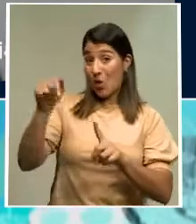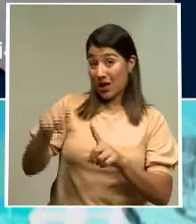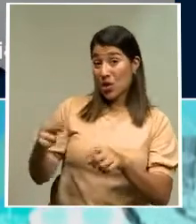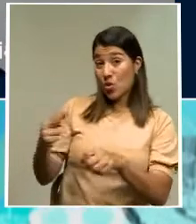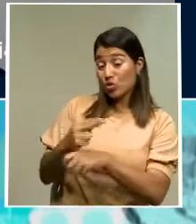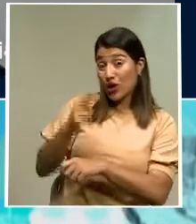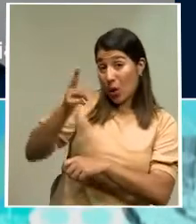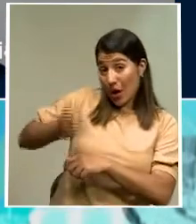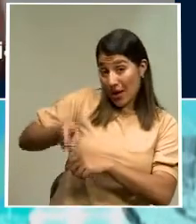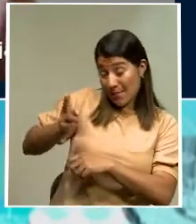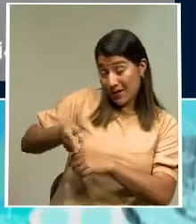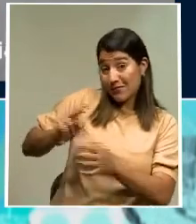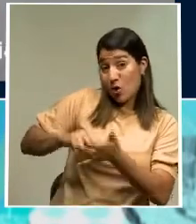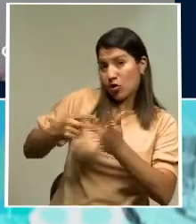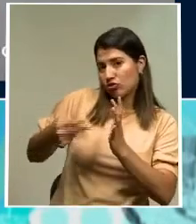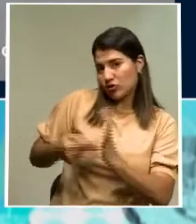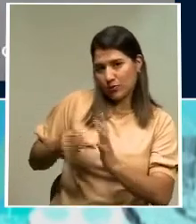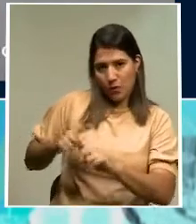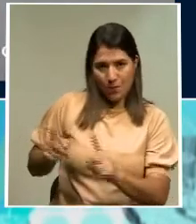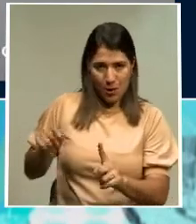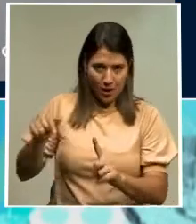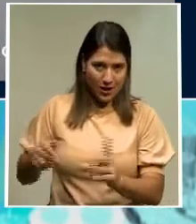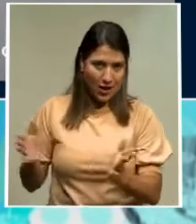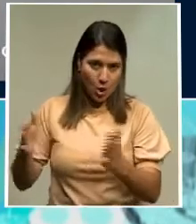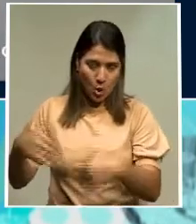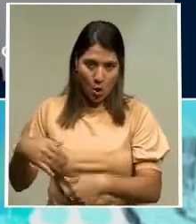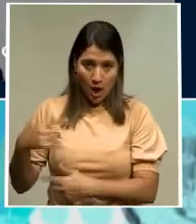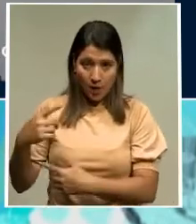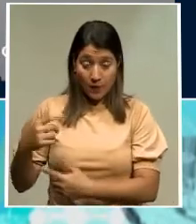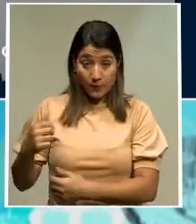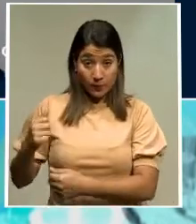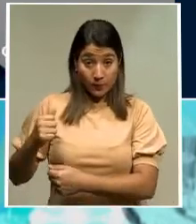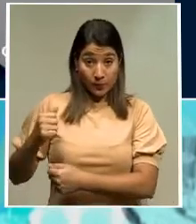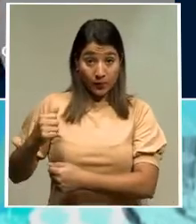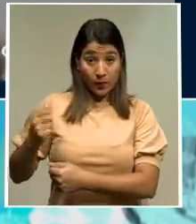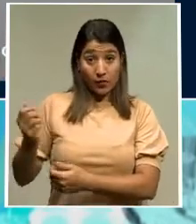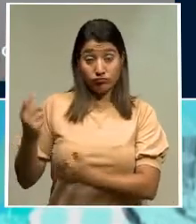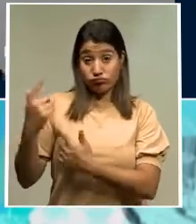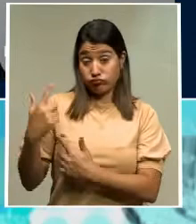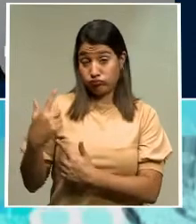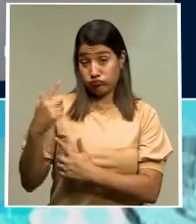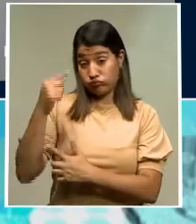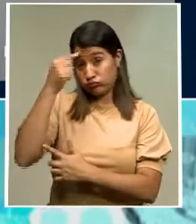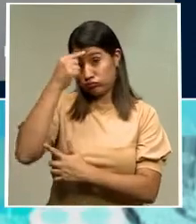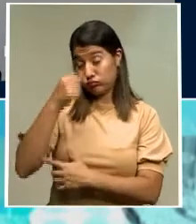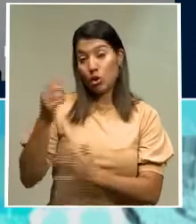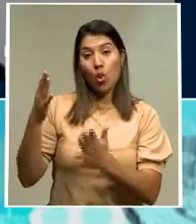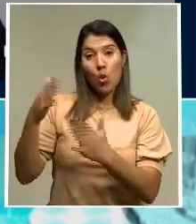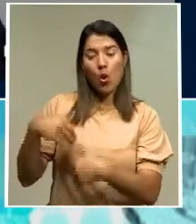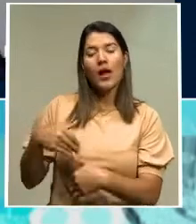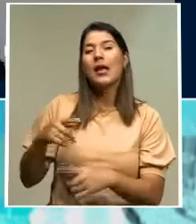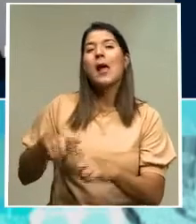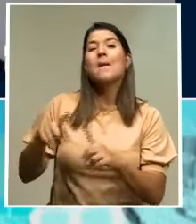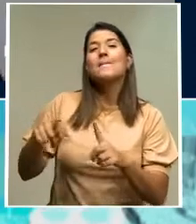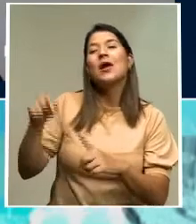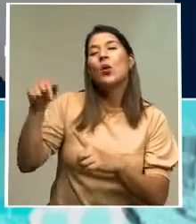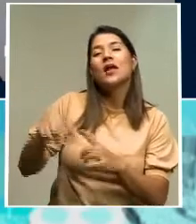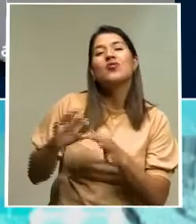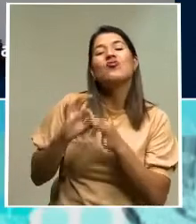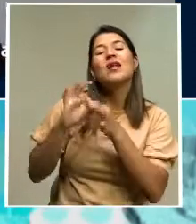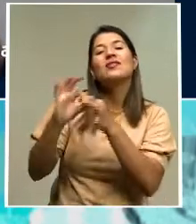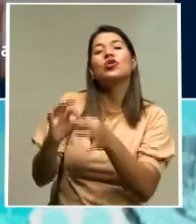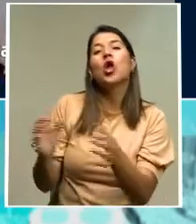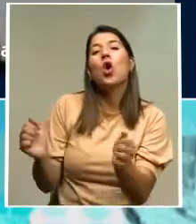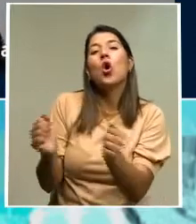se agregó a lo que es el tema de la ley de empleo público con el tema sobre todo de capacitaciones, que es lo que